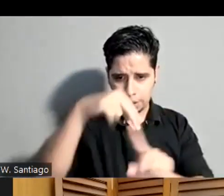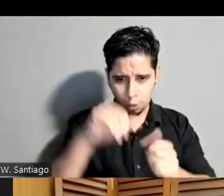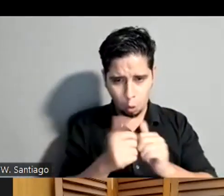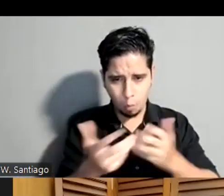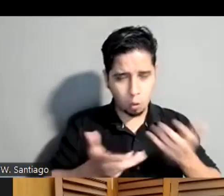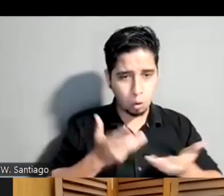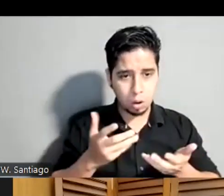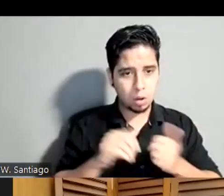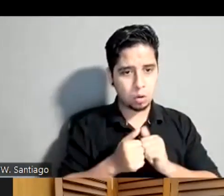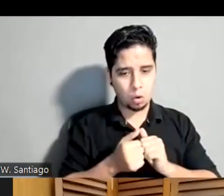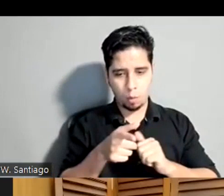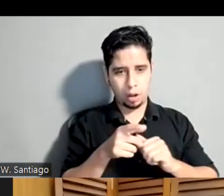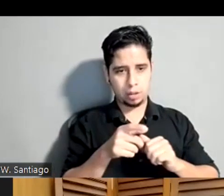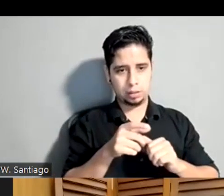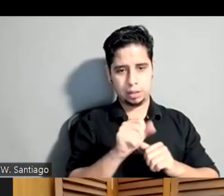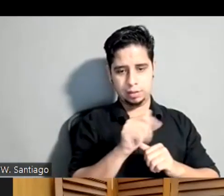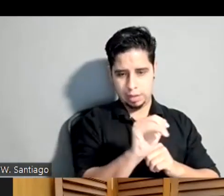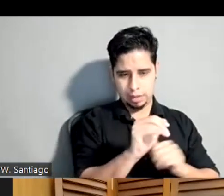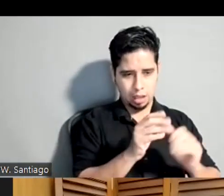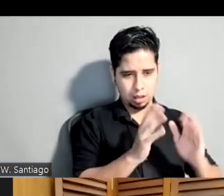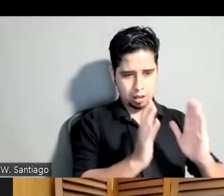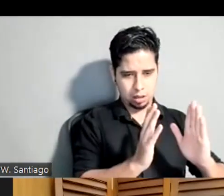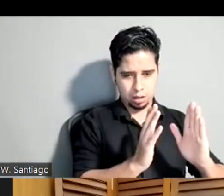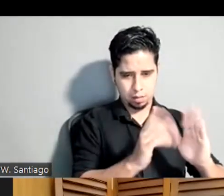¿Cómo grabaron esta escena para llevarla a esta? O sea, todo